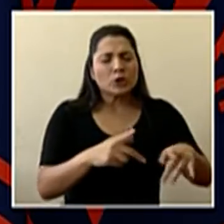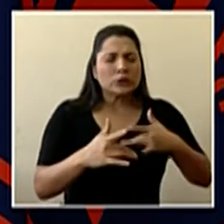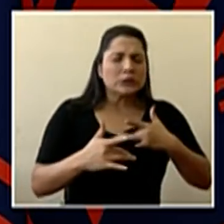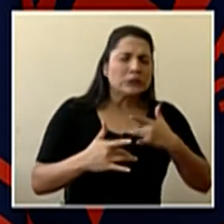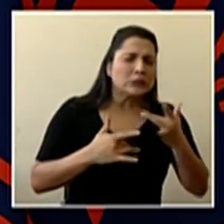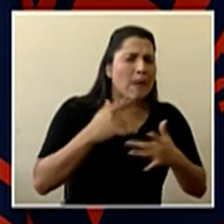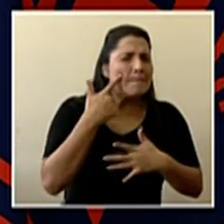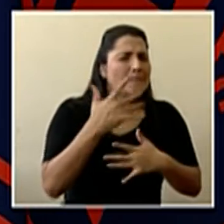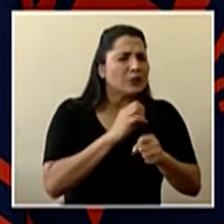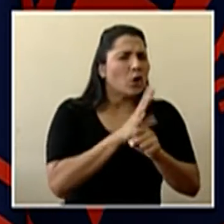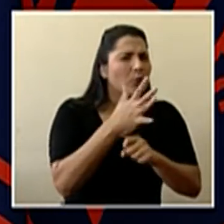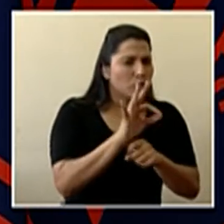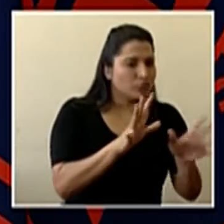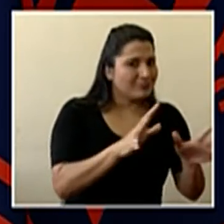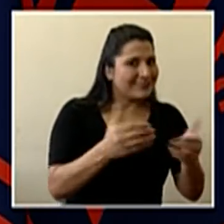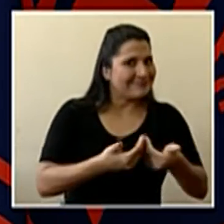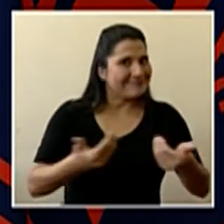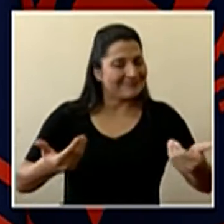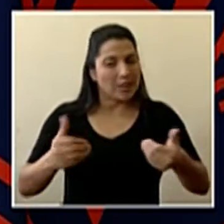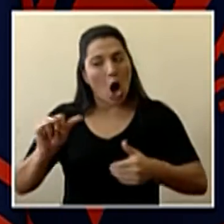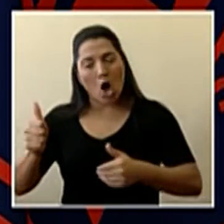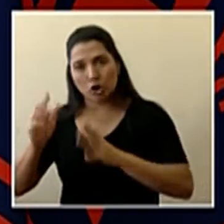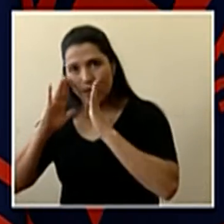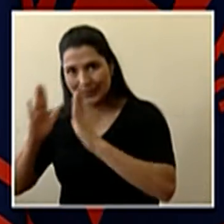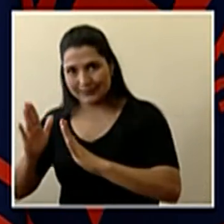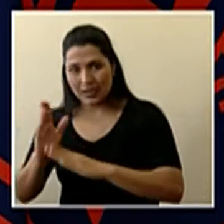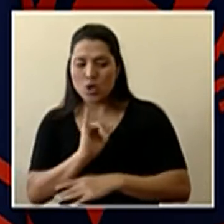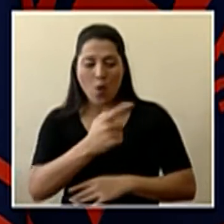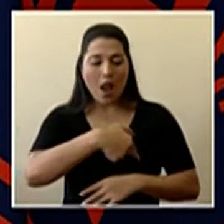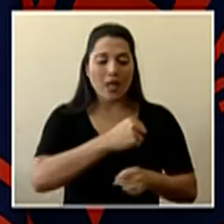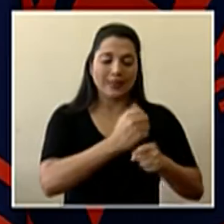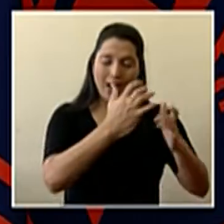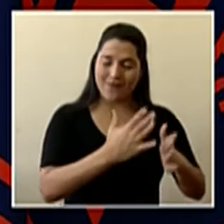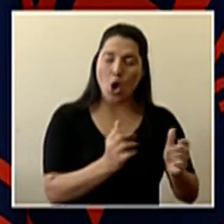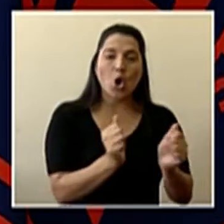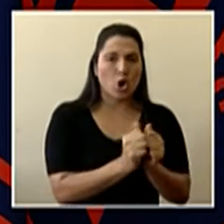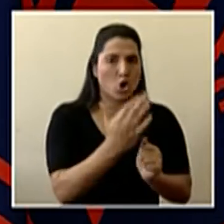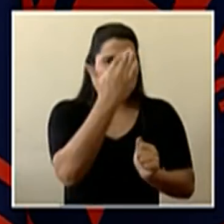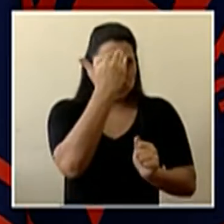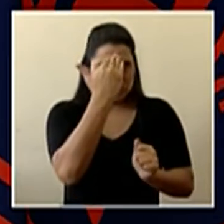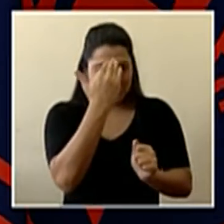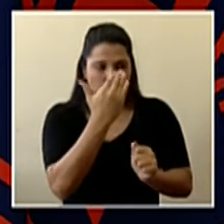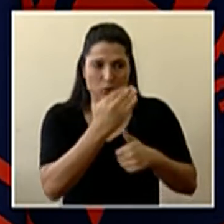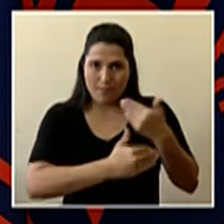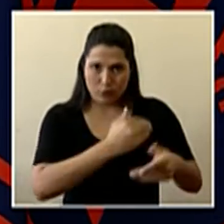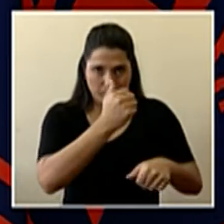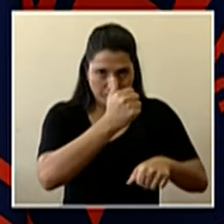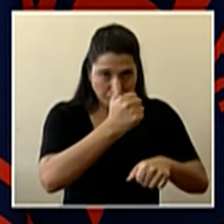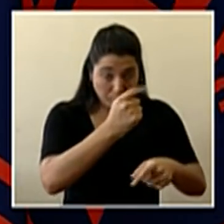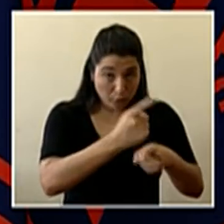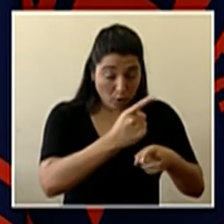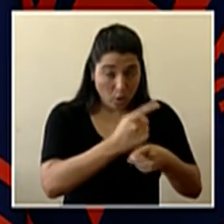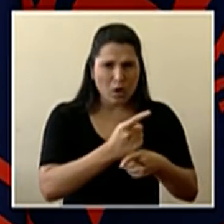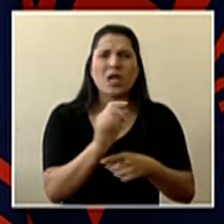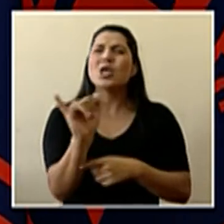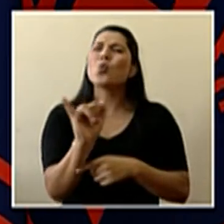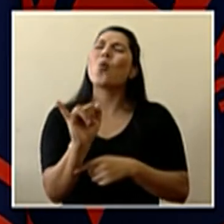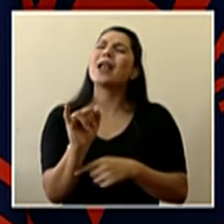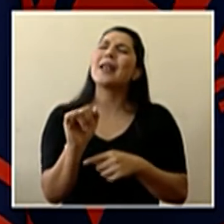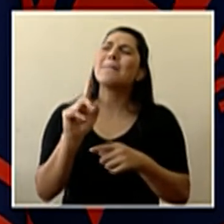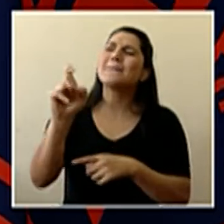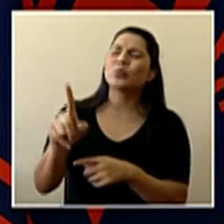capacitación constante y con el fortalecimiento del personal de salud que requieran. Y por eso es que quiero hablar también respecto a la pregunta que hicieron del personal